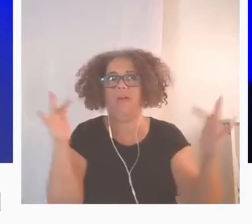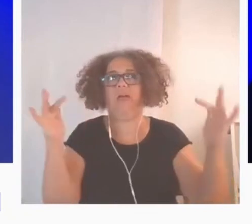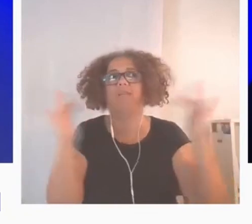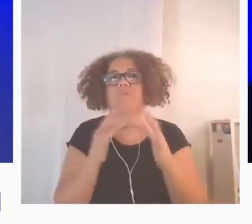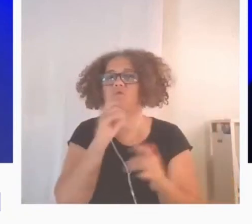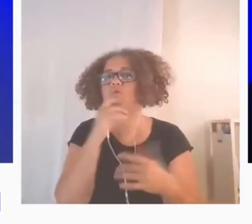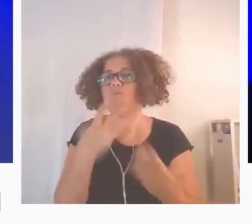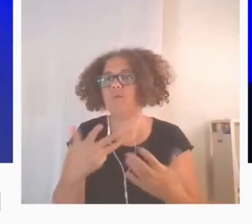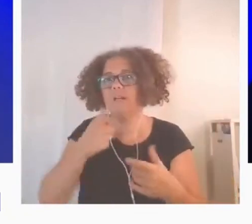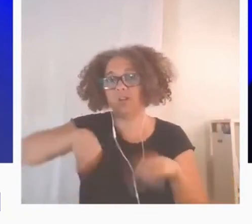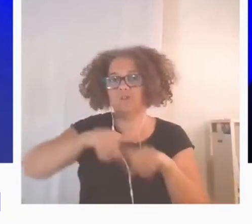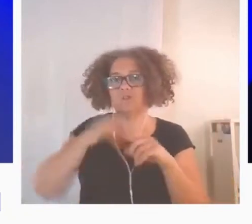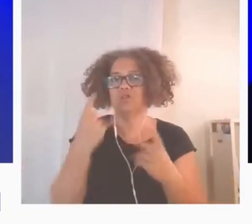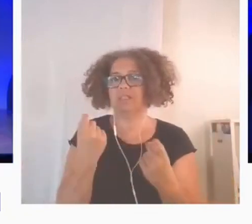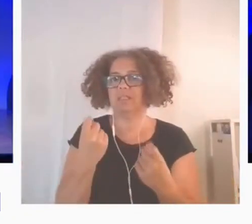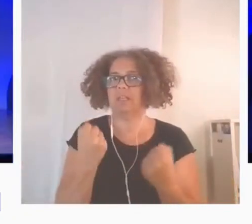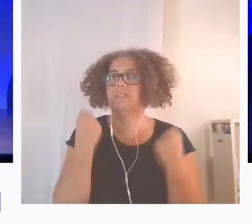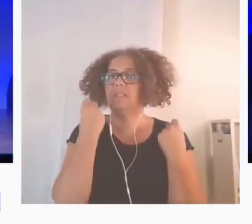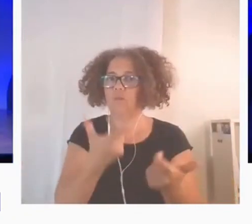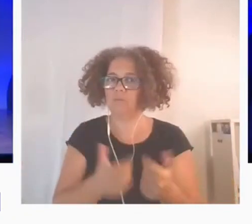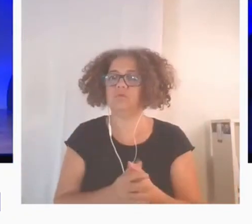damos lo que los dos necesitan.